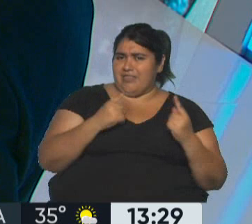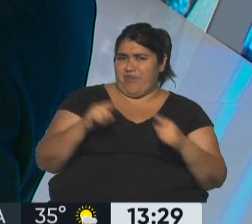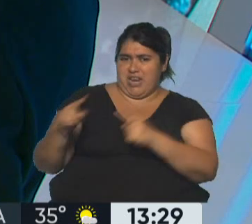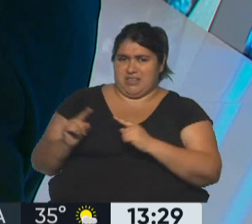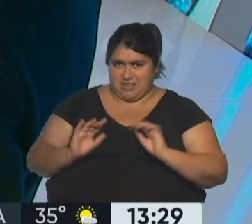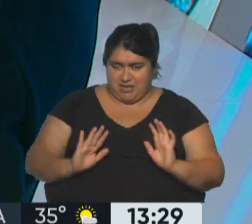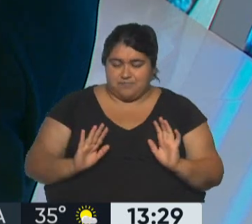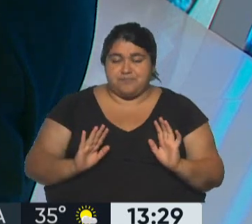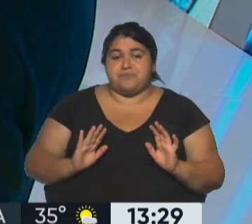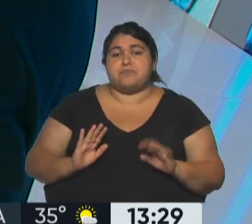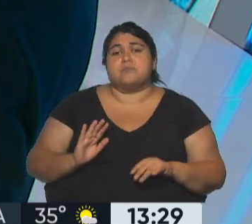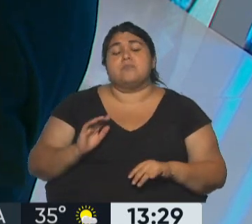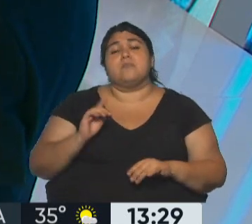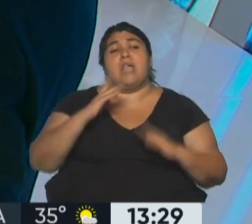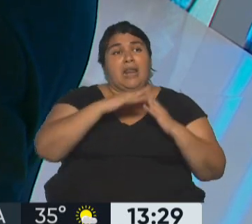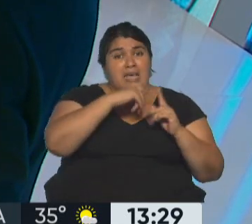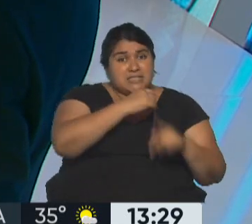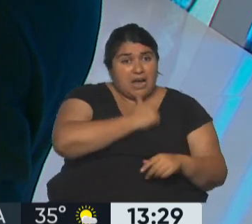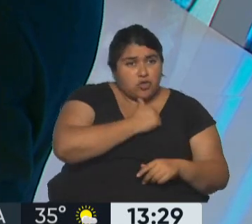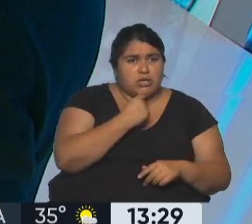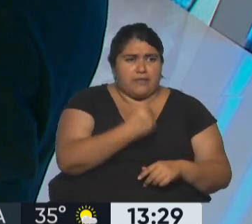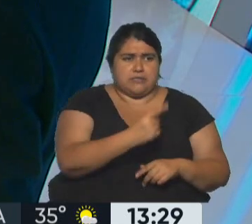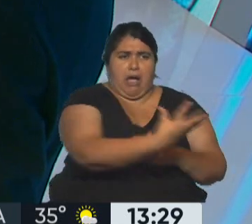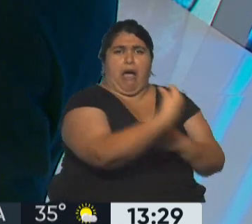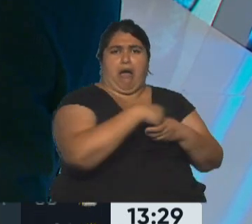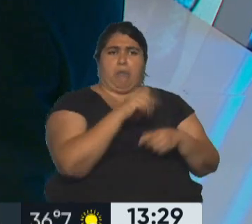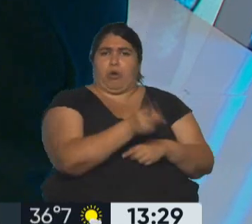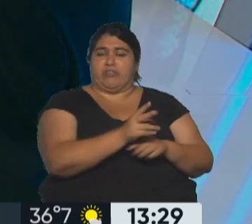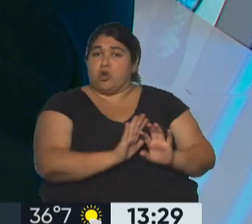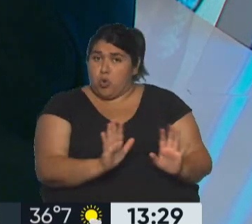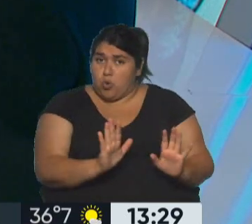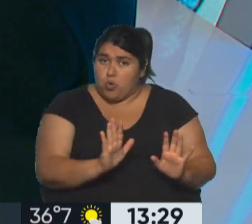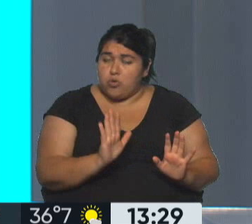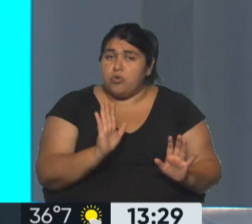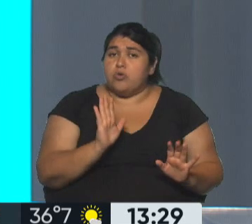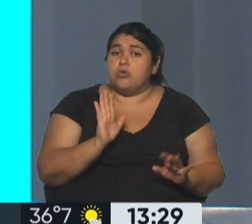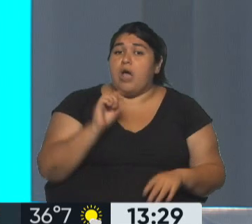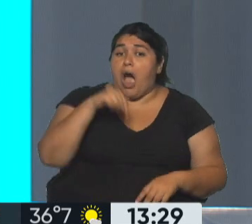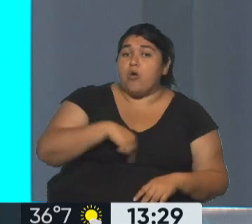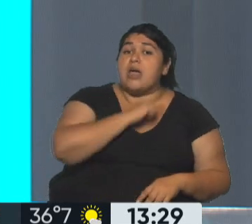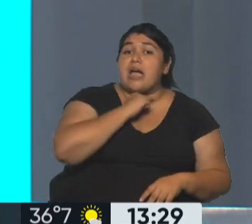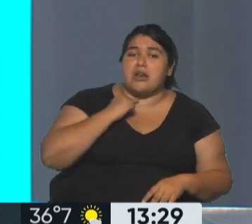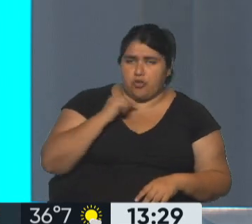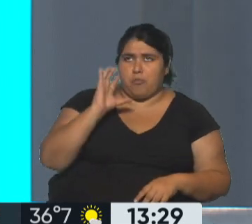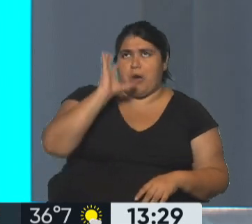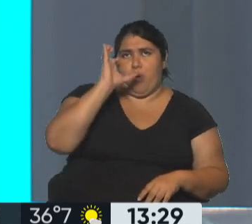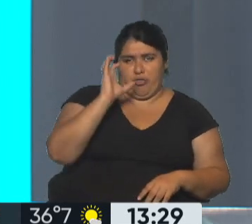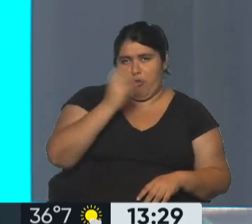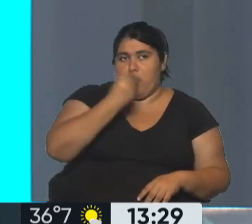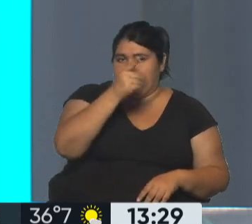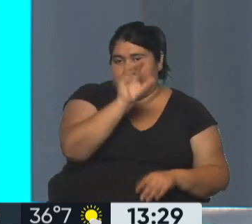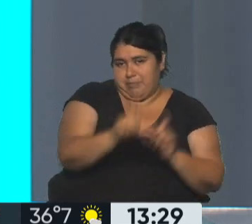que esas personas no tienen ningún espacio. Ha dicho ahora, para el caso de los sacerdotes, recuerda algo que cualquiera lo